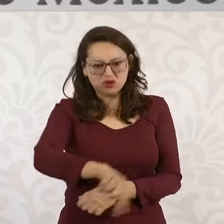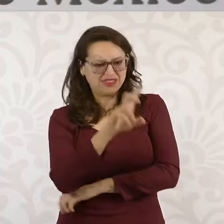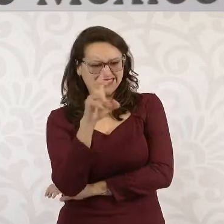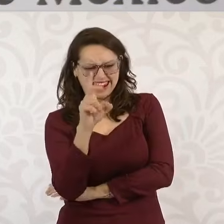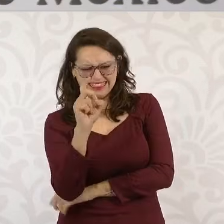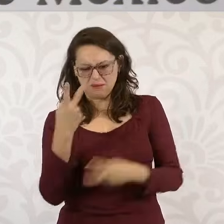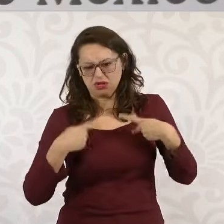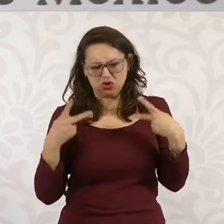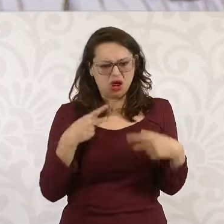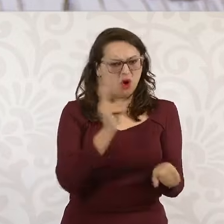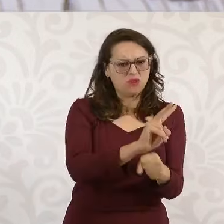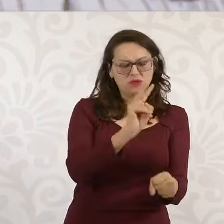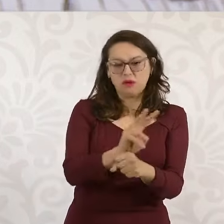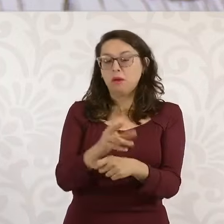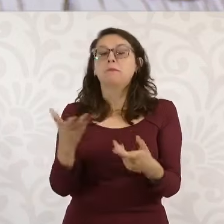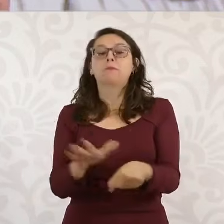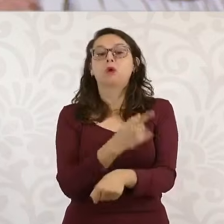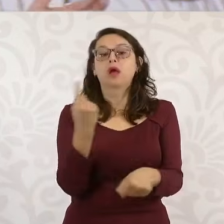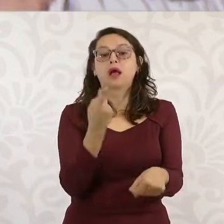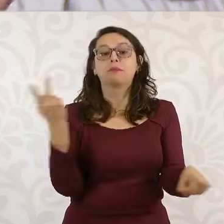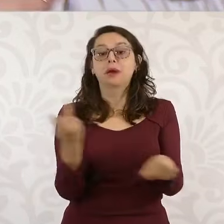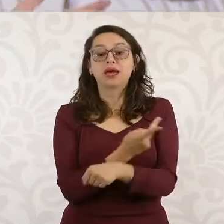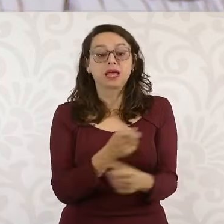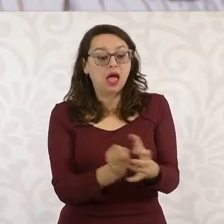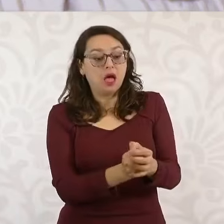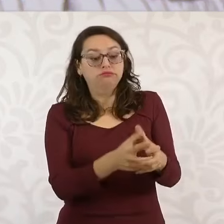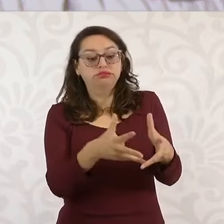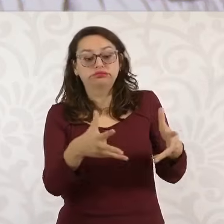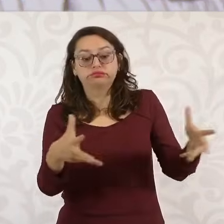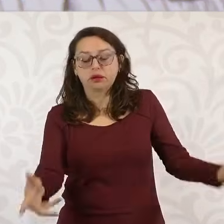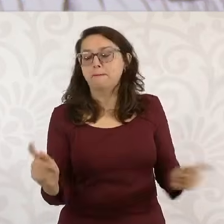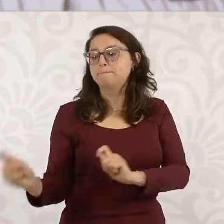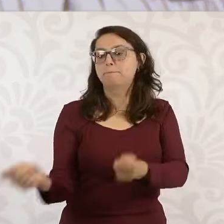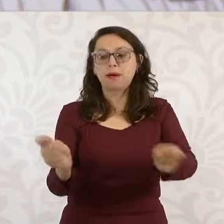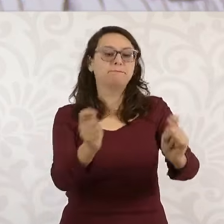auditores, porque se convirtió en un tiempo pues en la distribución de cuotas, ¿no?